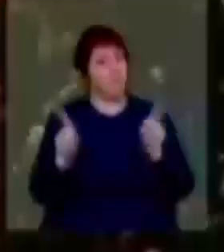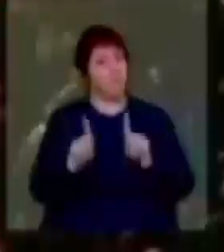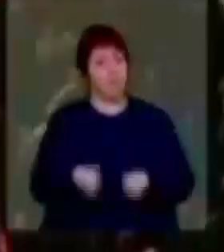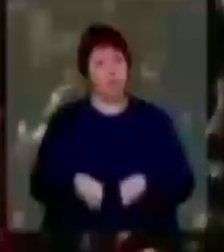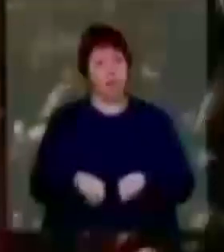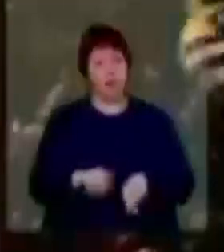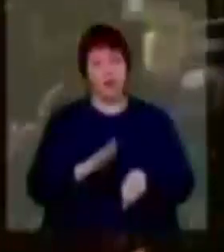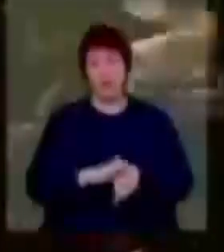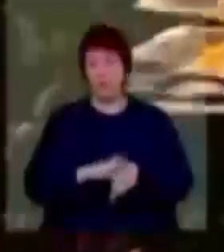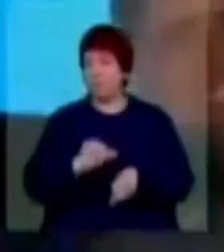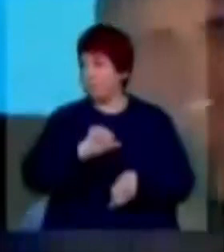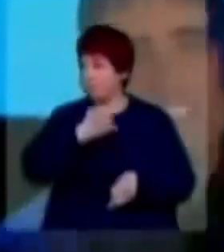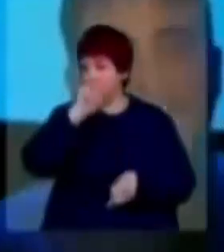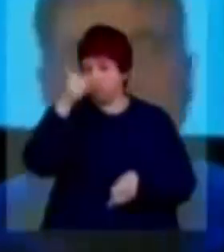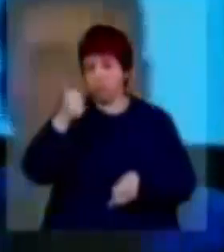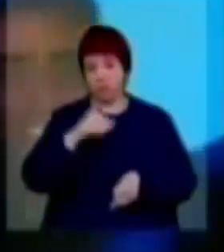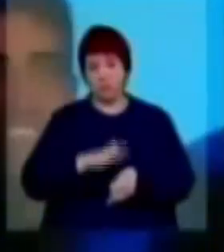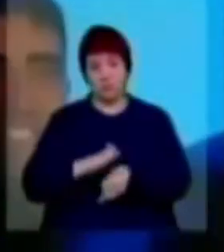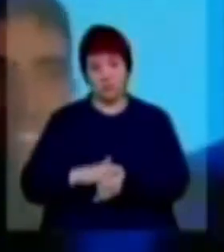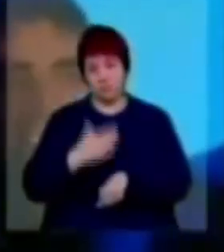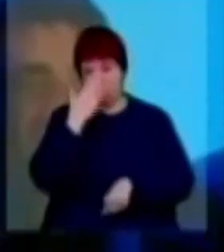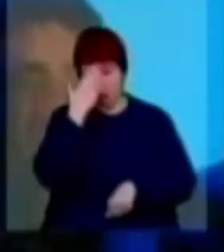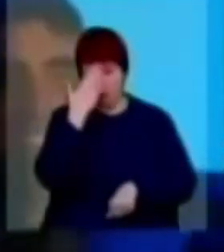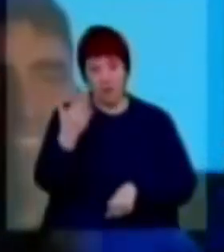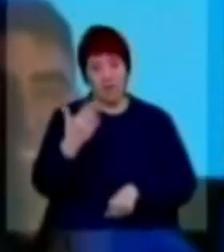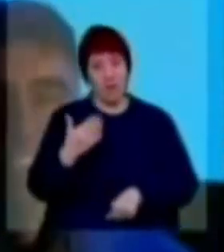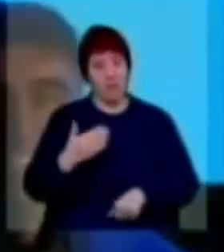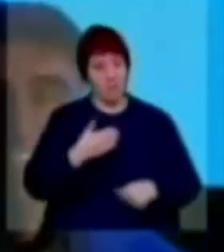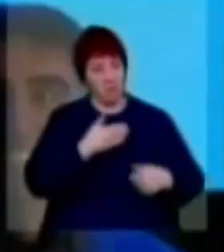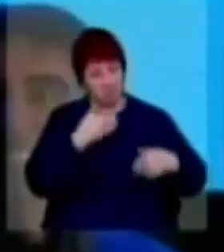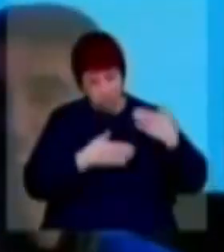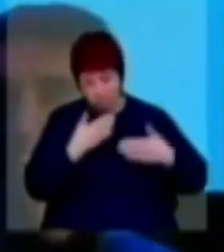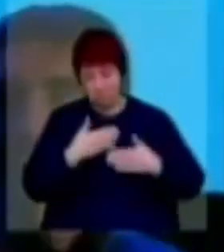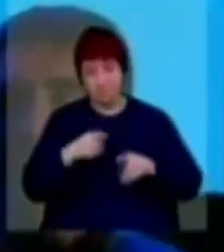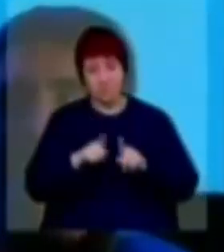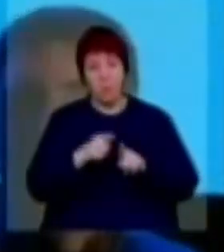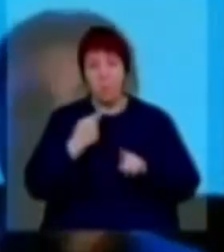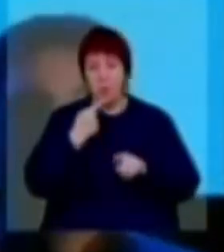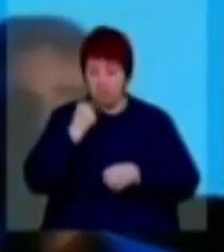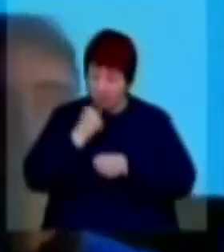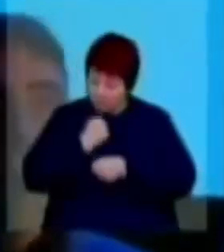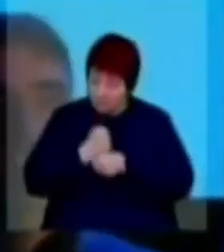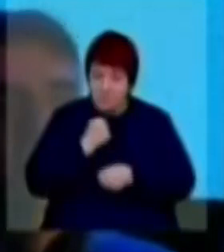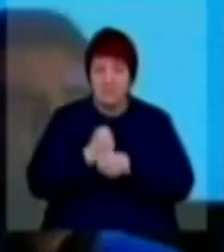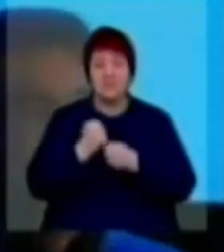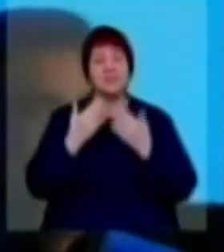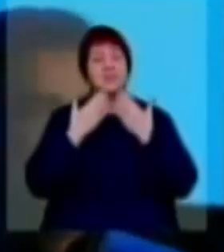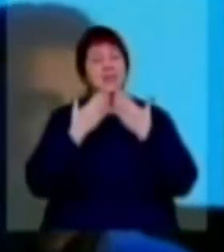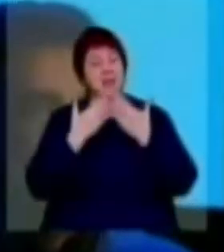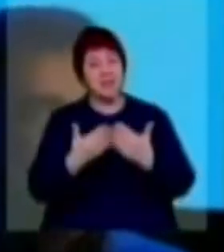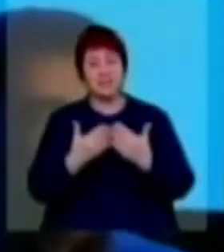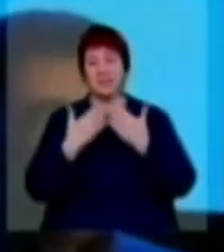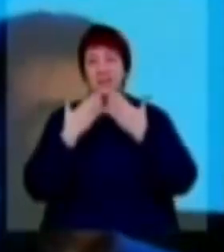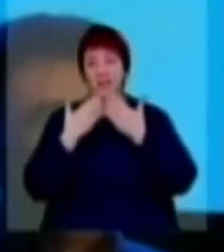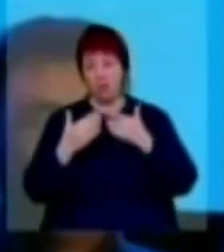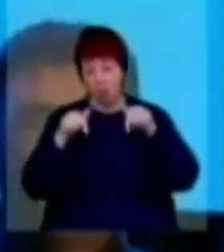a la gloriosa militancia del frente amplio de todo el frente amplio Gracias hoy